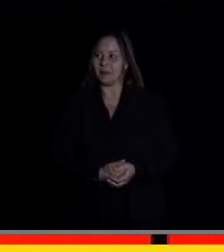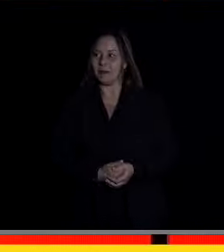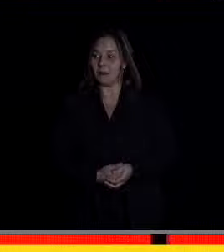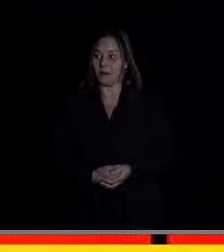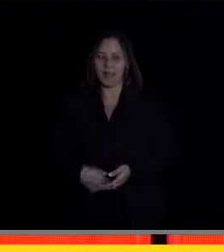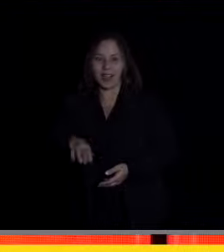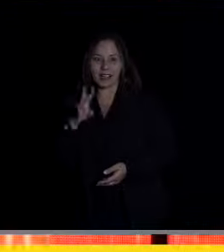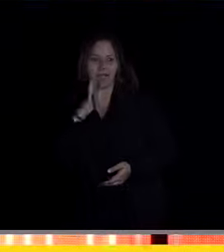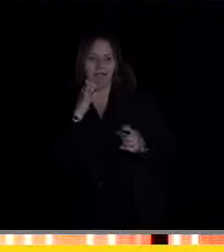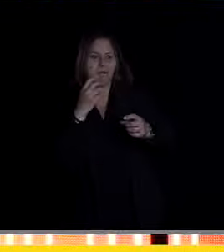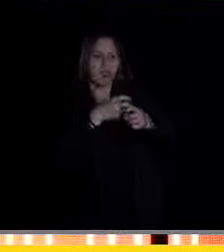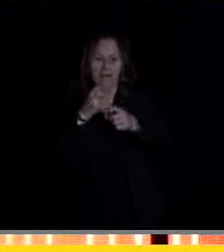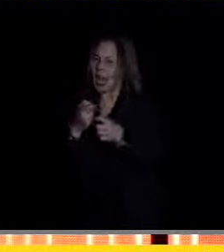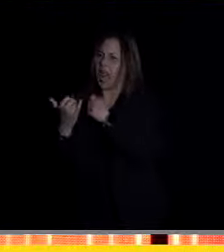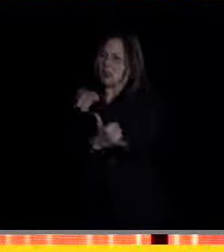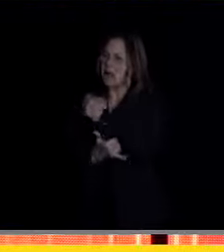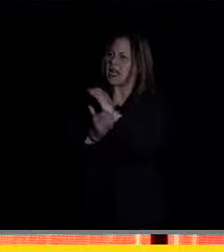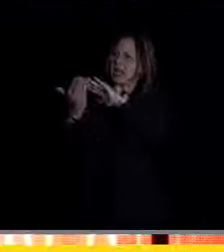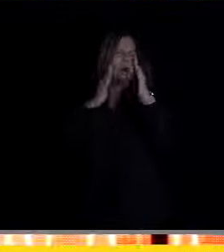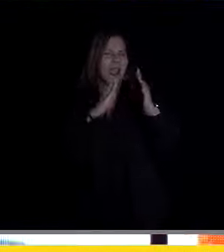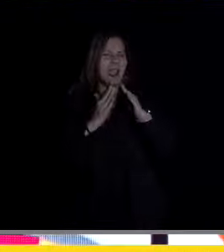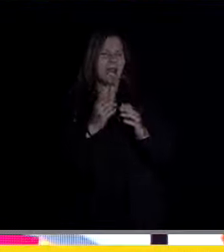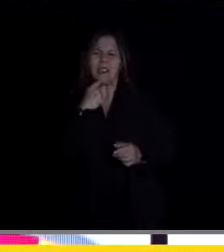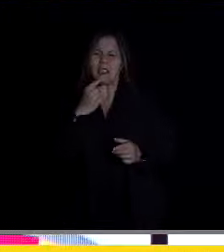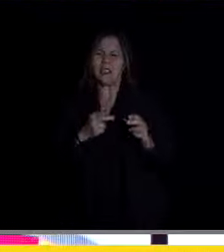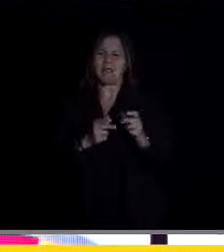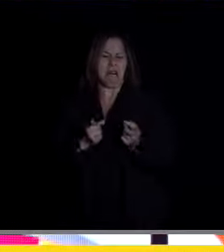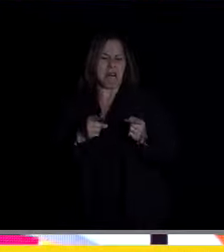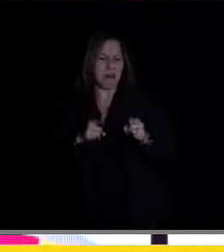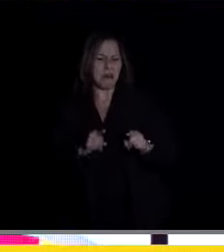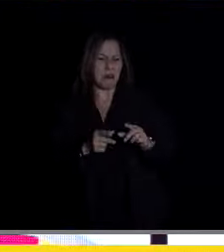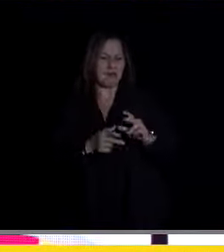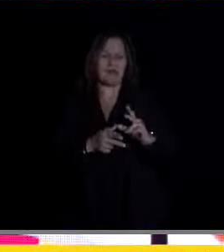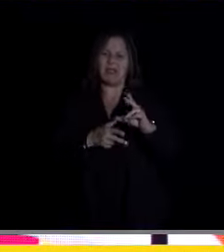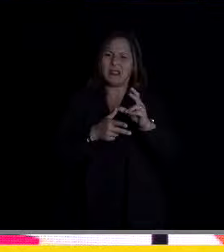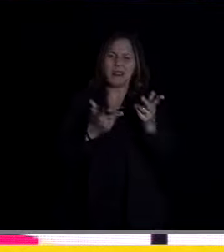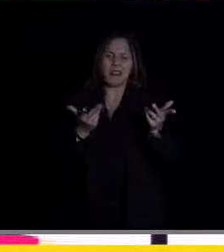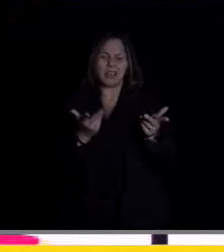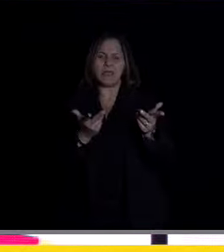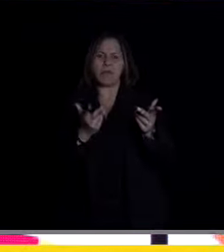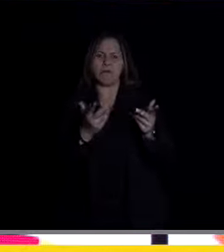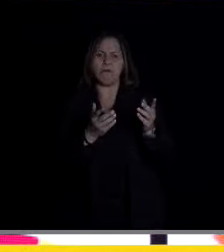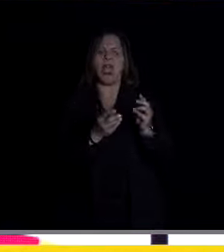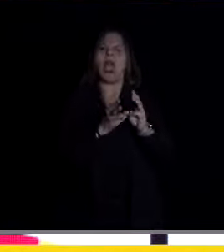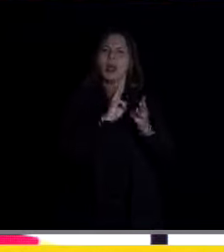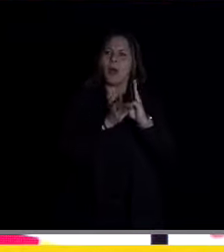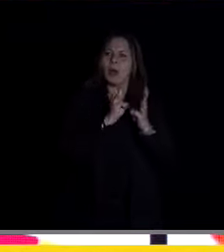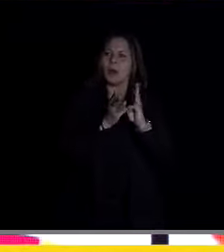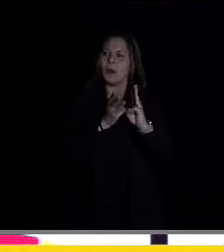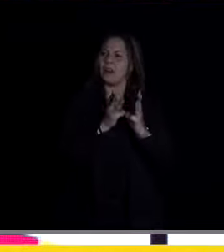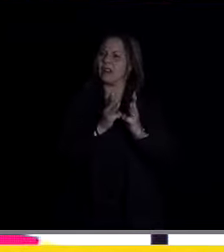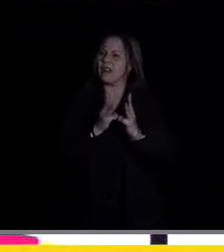Hablar de la situación del país y de la ciudad sin mencionar los estragos de un desastre natural resulta imposible. Sin embargo, la historia nos